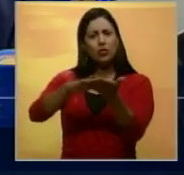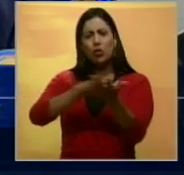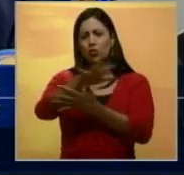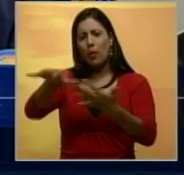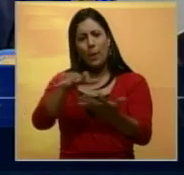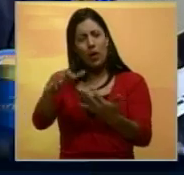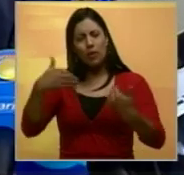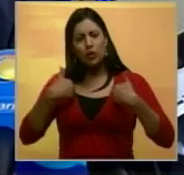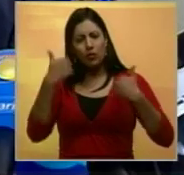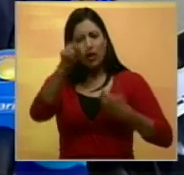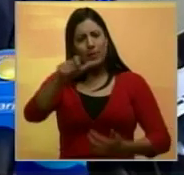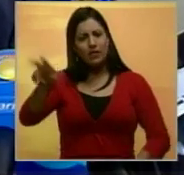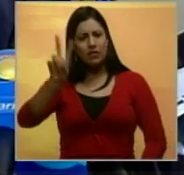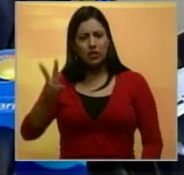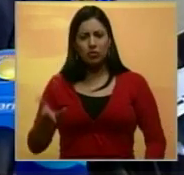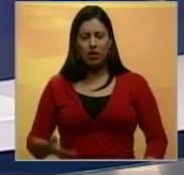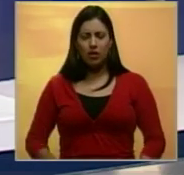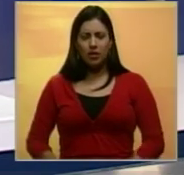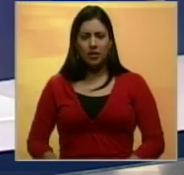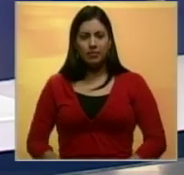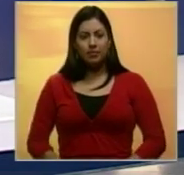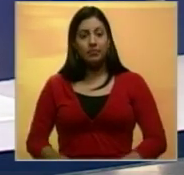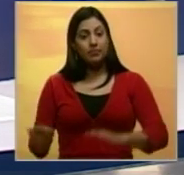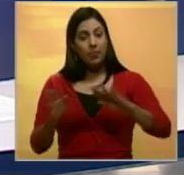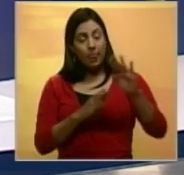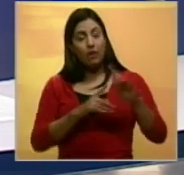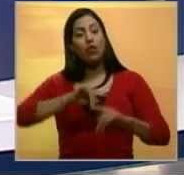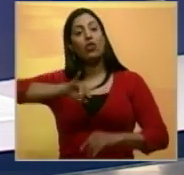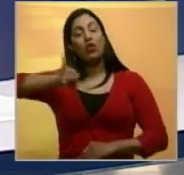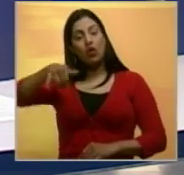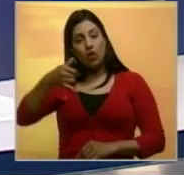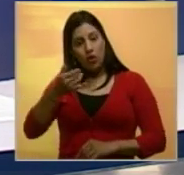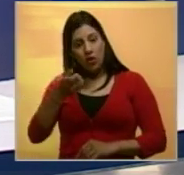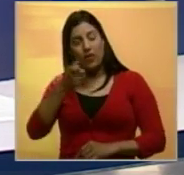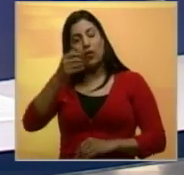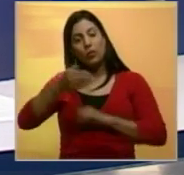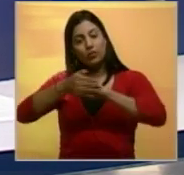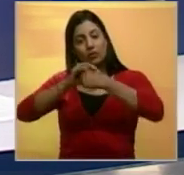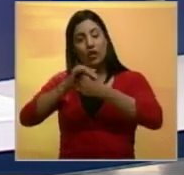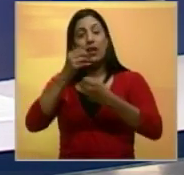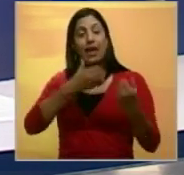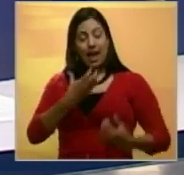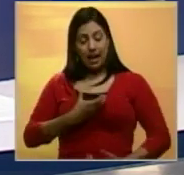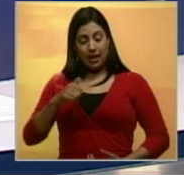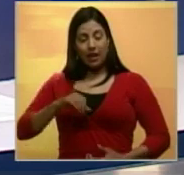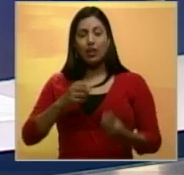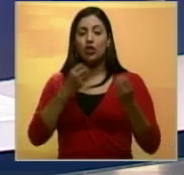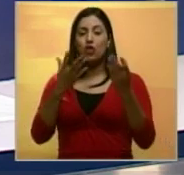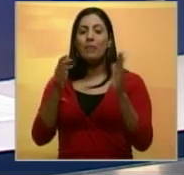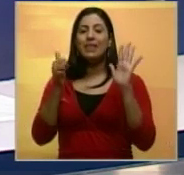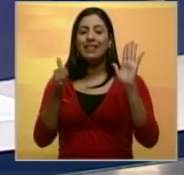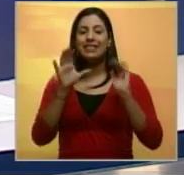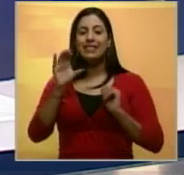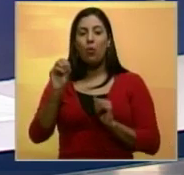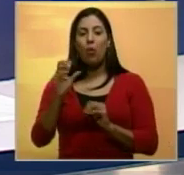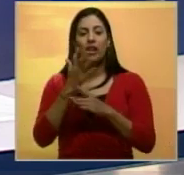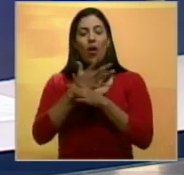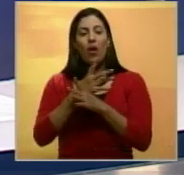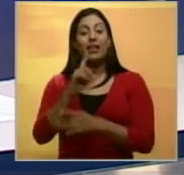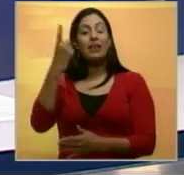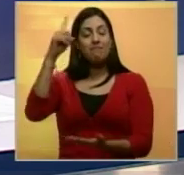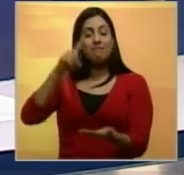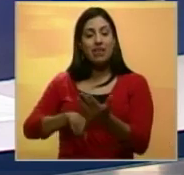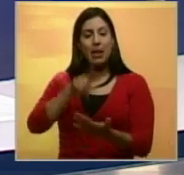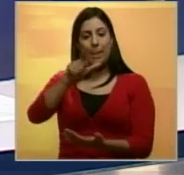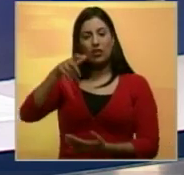los problemas de todos los venezolanos. Jorge Rodríguez, alcalde de Caracas, entregó 650 juguetes y más de 1000 perniles